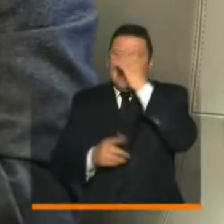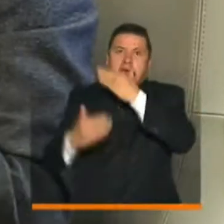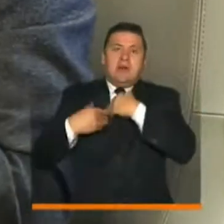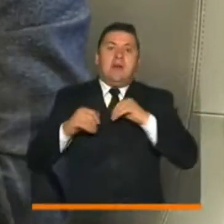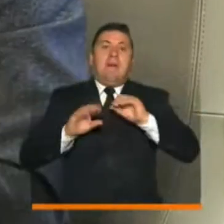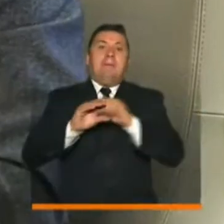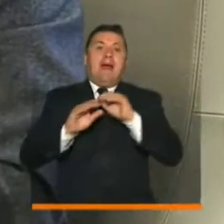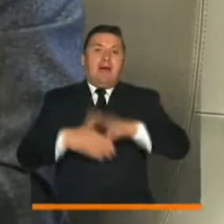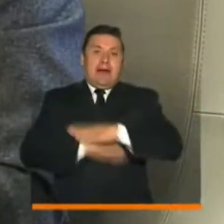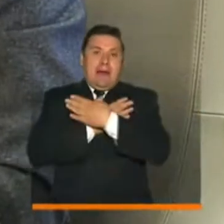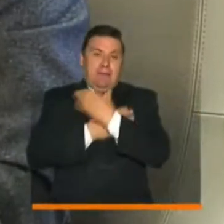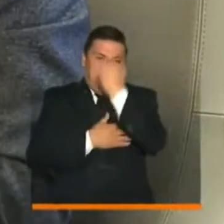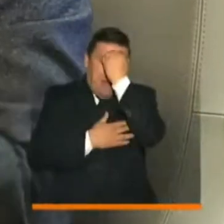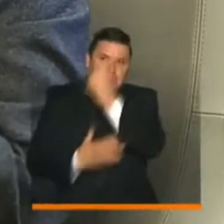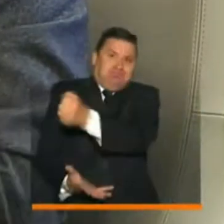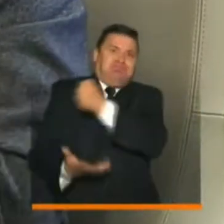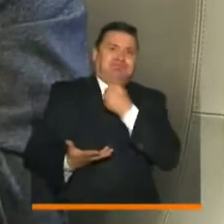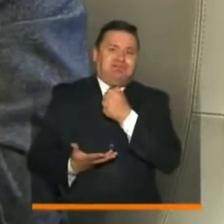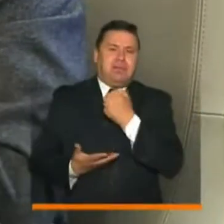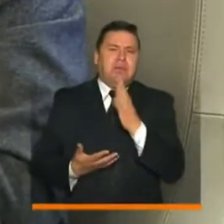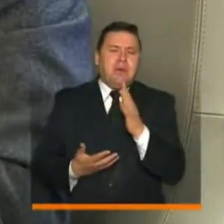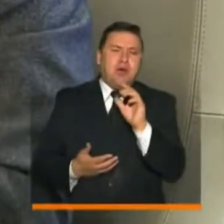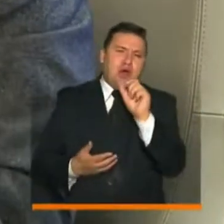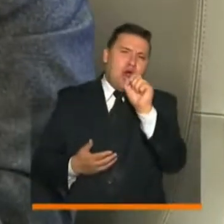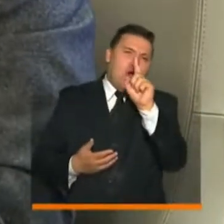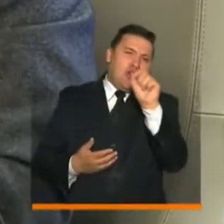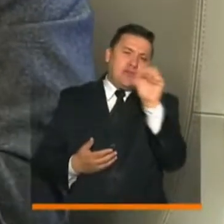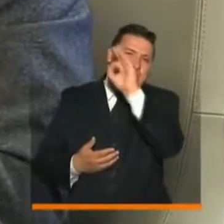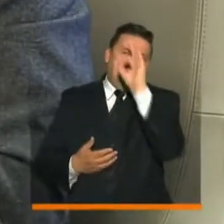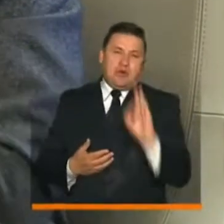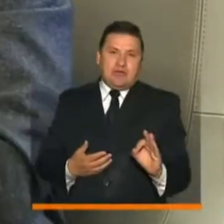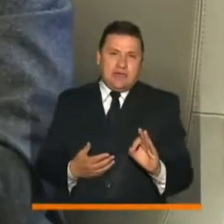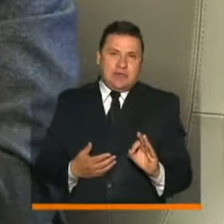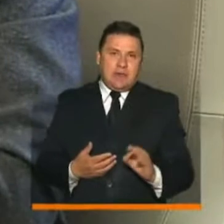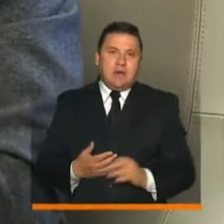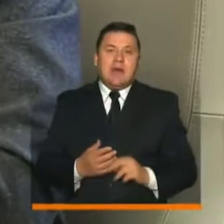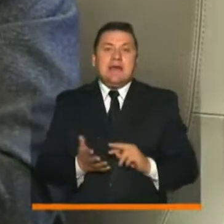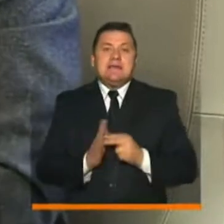República, nos llevan a esas cifras de alrededor del 11% de